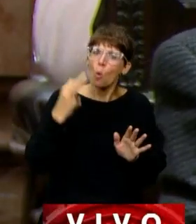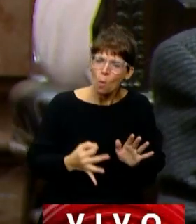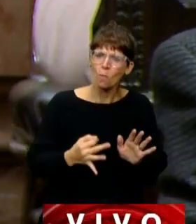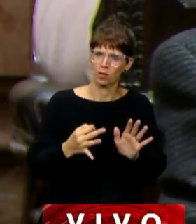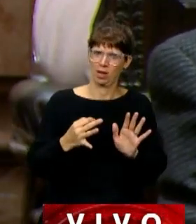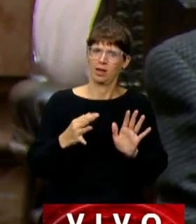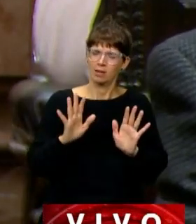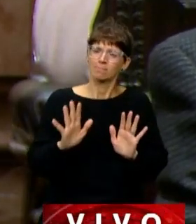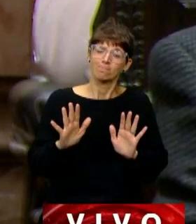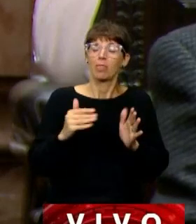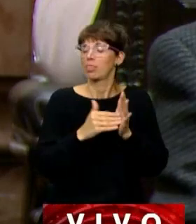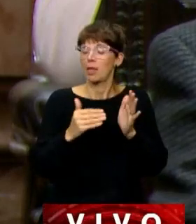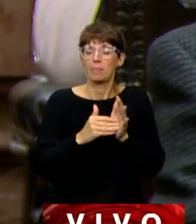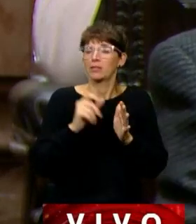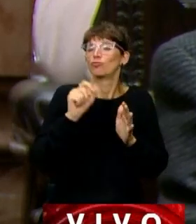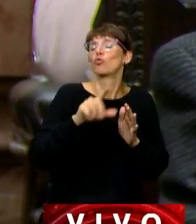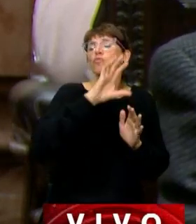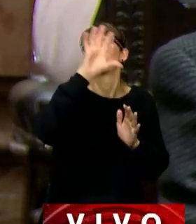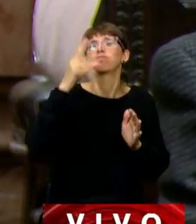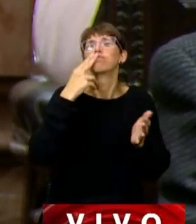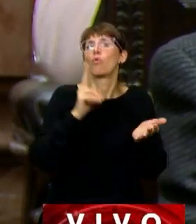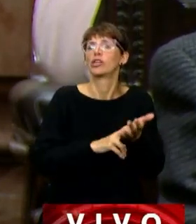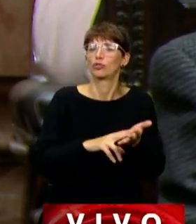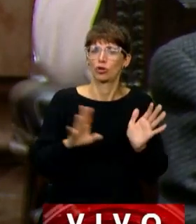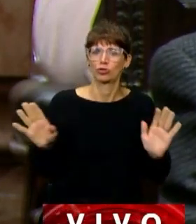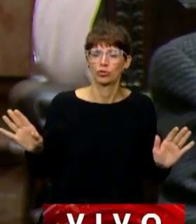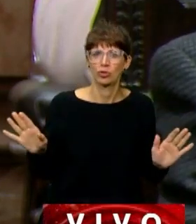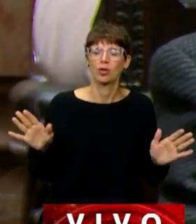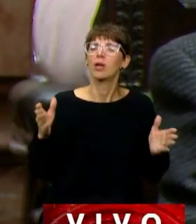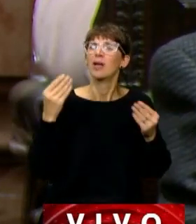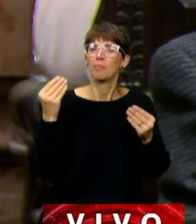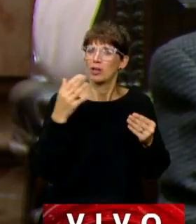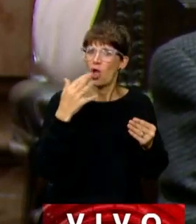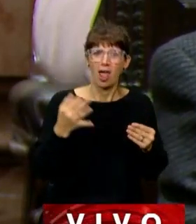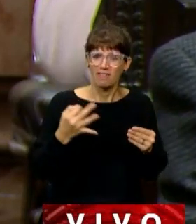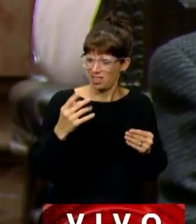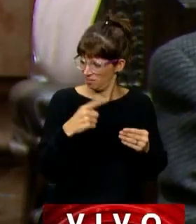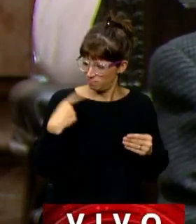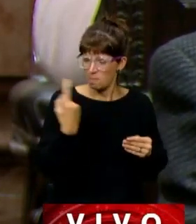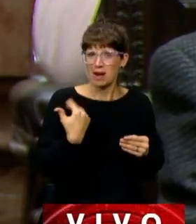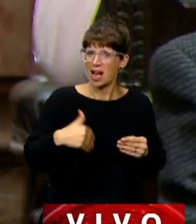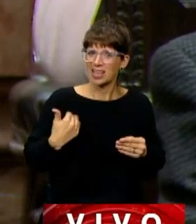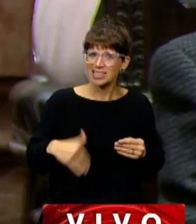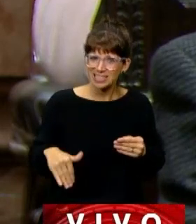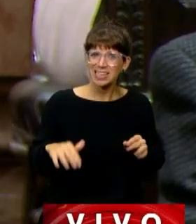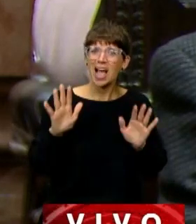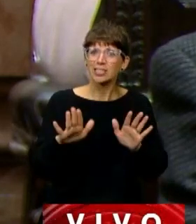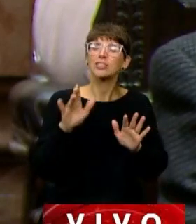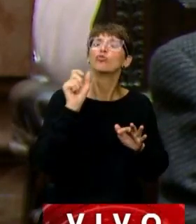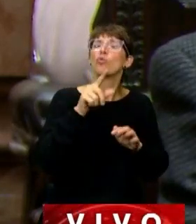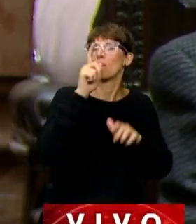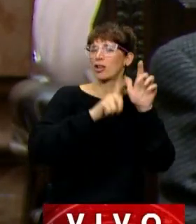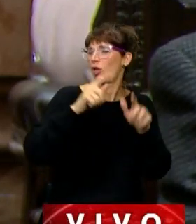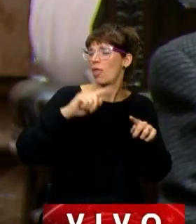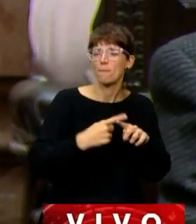asumido respecto de su propia tributación. Pero es una muy mala noticia para nuestra patria que su clase